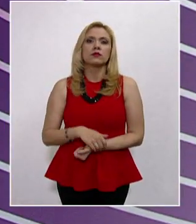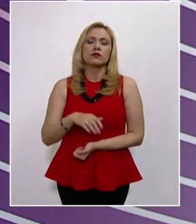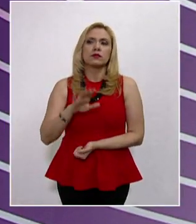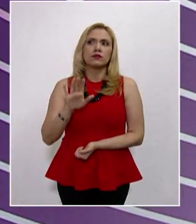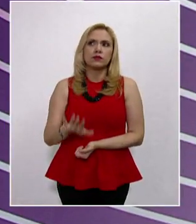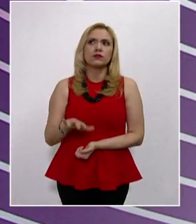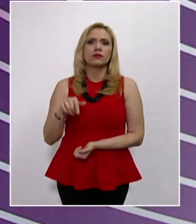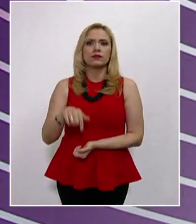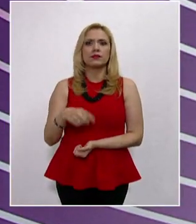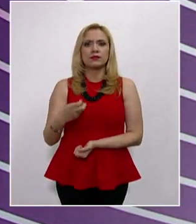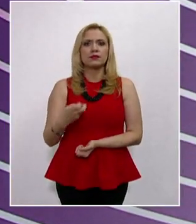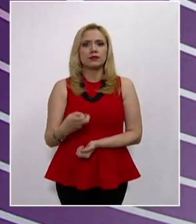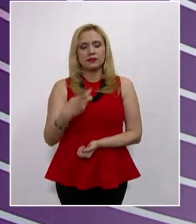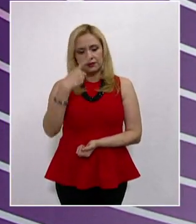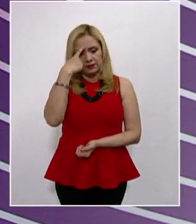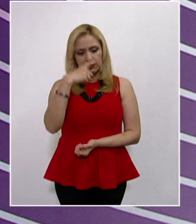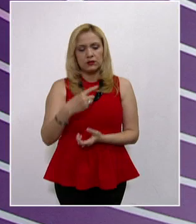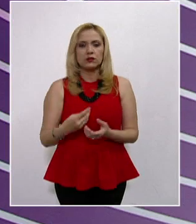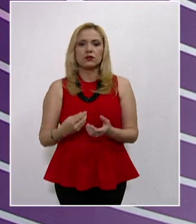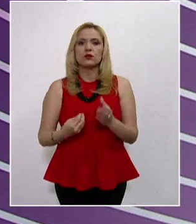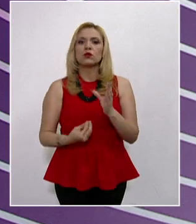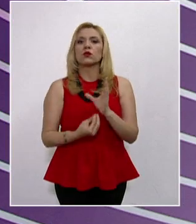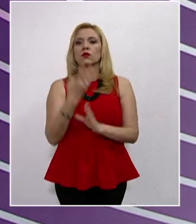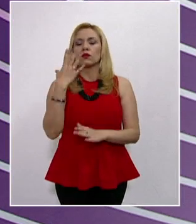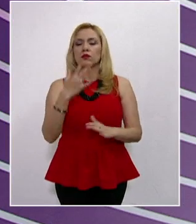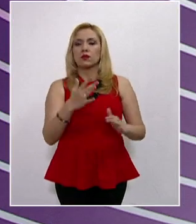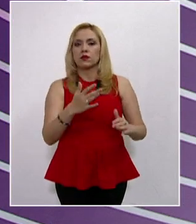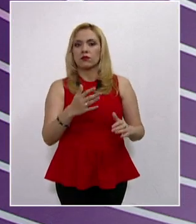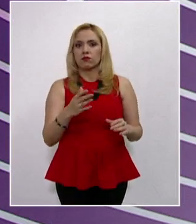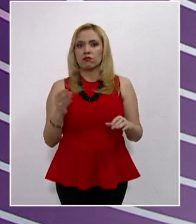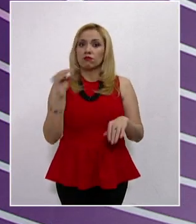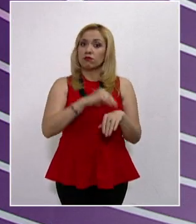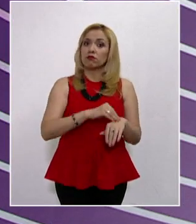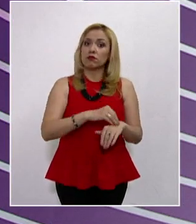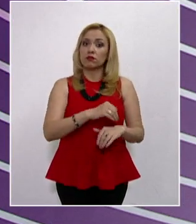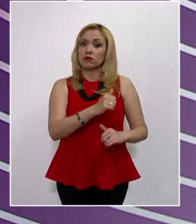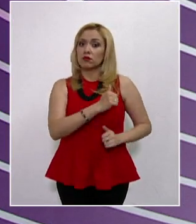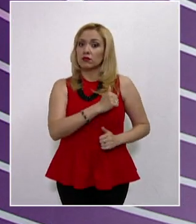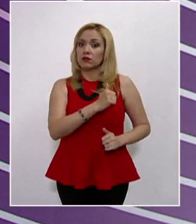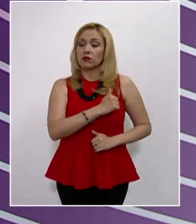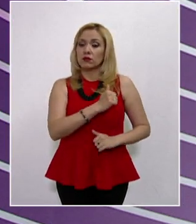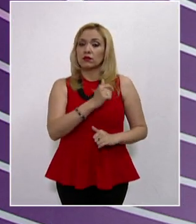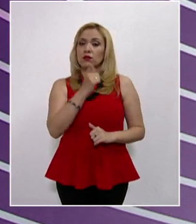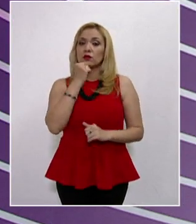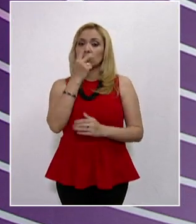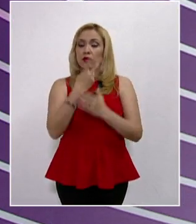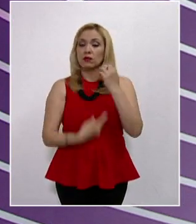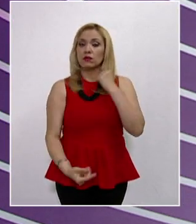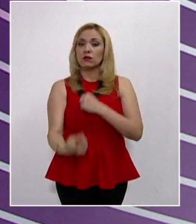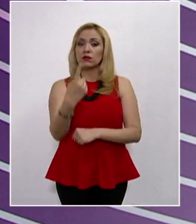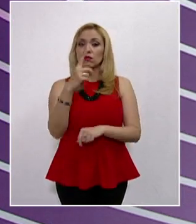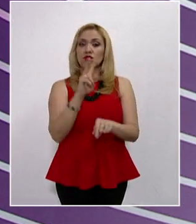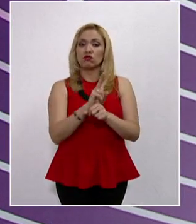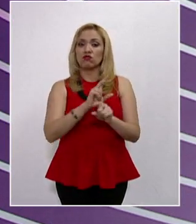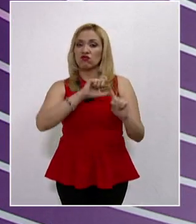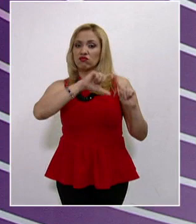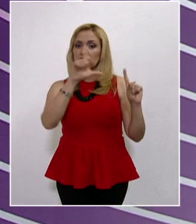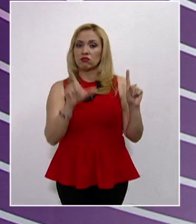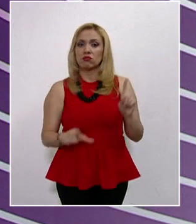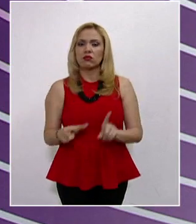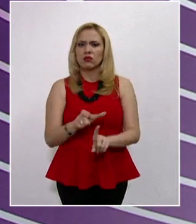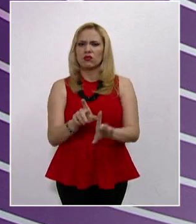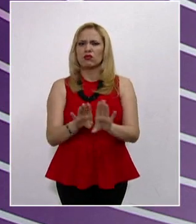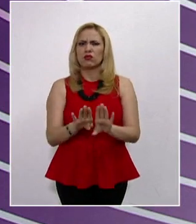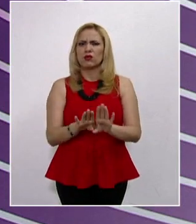en este marco, ¿no? Con la nueva emisión de la Guardia Nacional, ¿cómo jugaría el tema de fuero militar? No